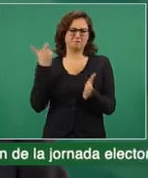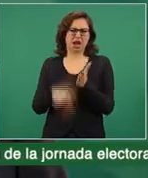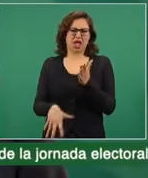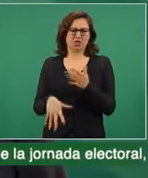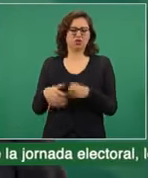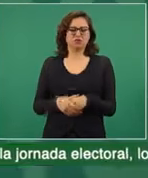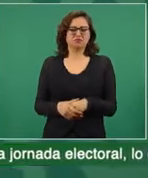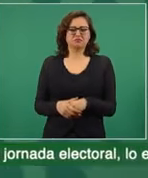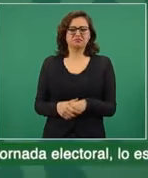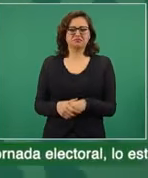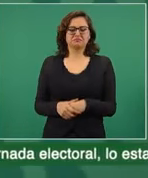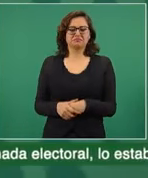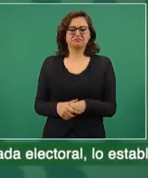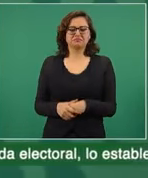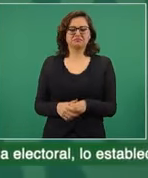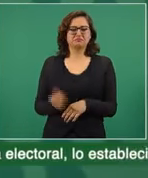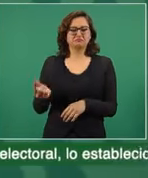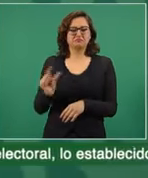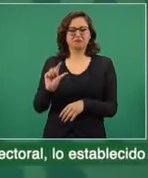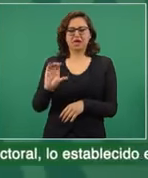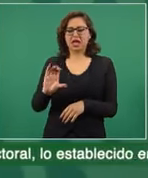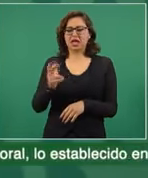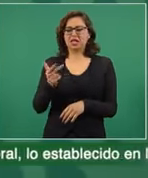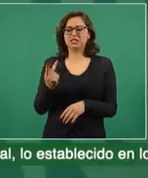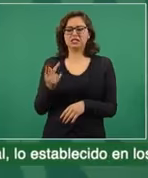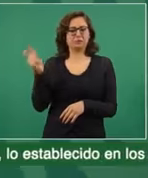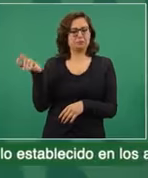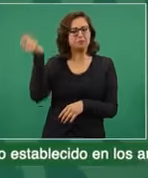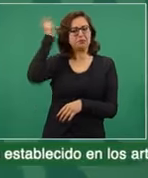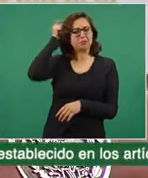de prepago. Está en investigación.